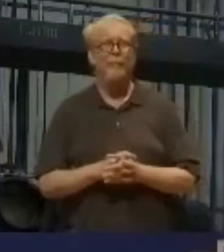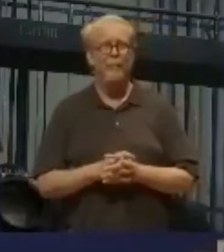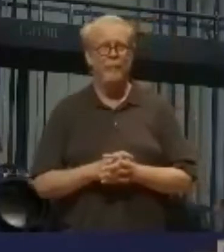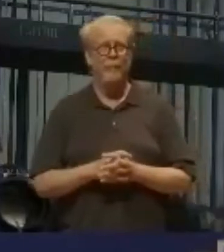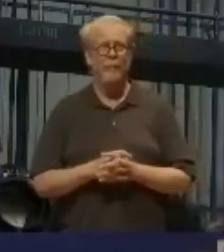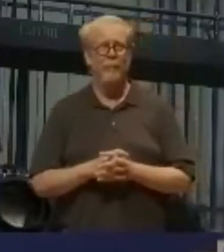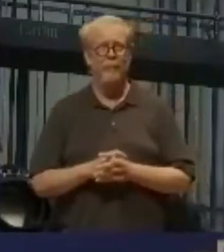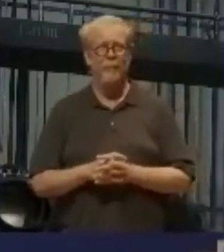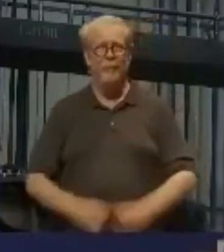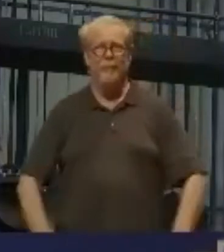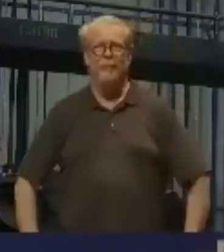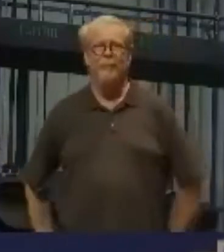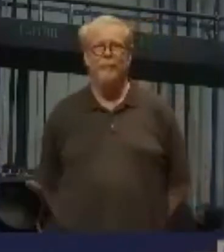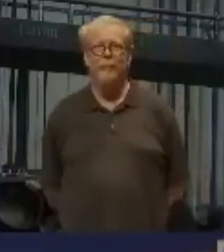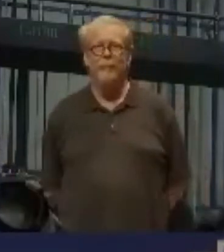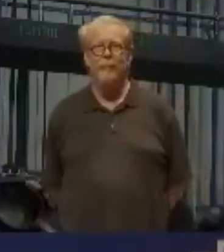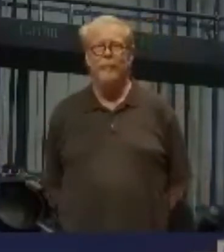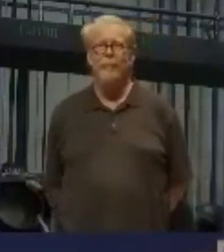aplauso.